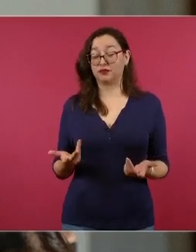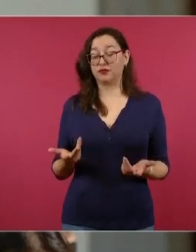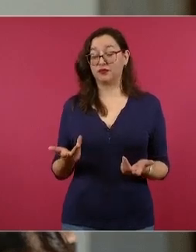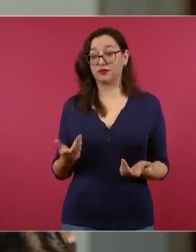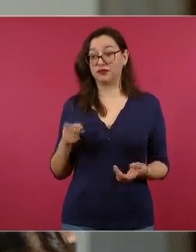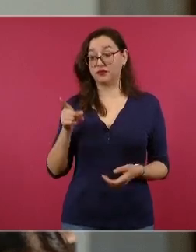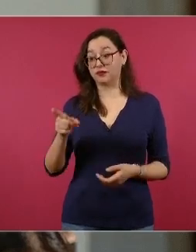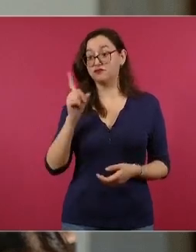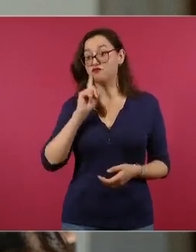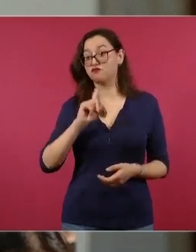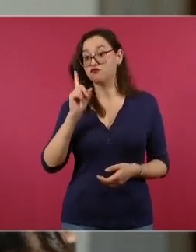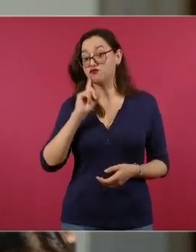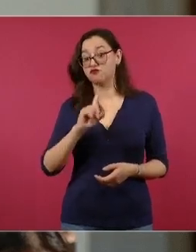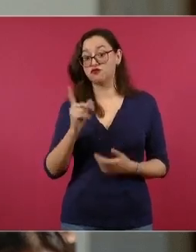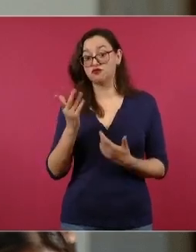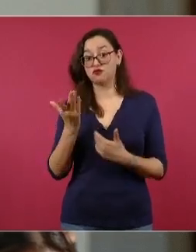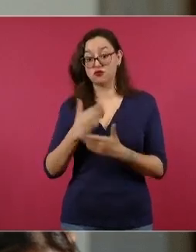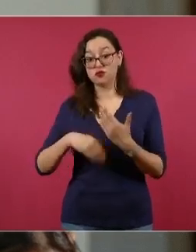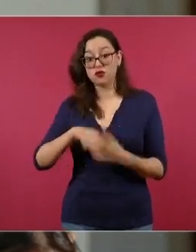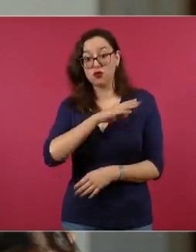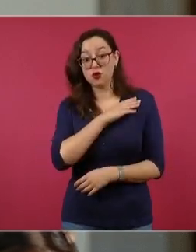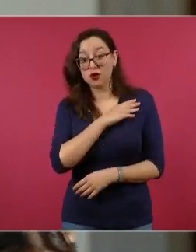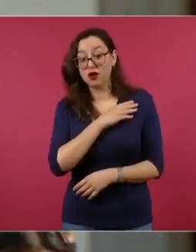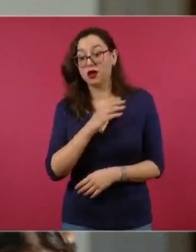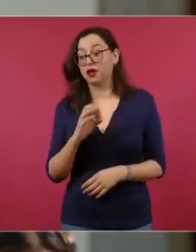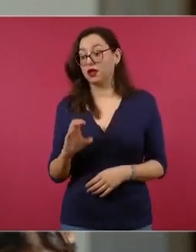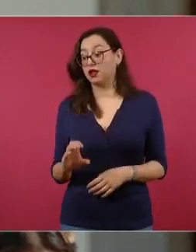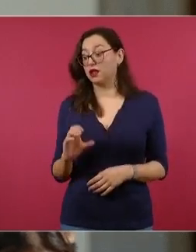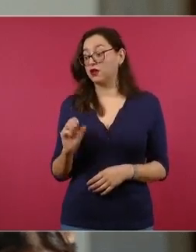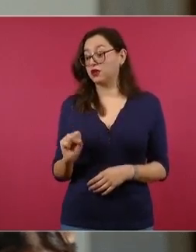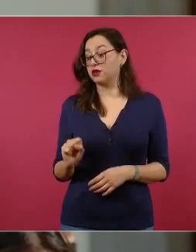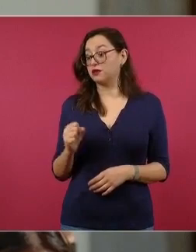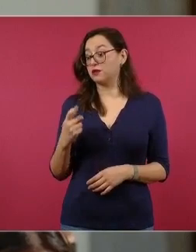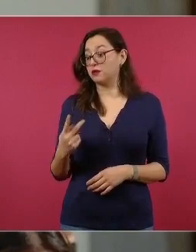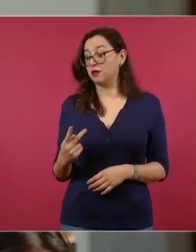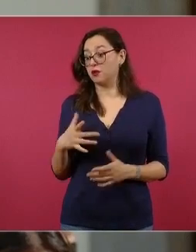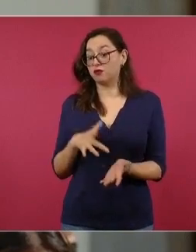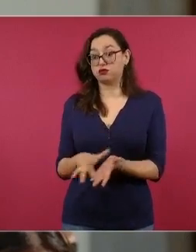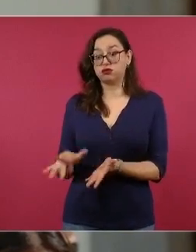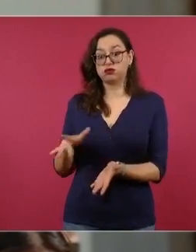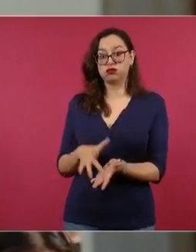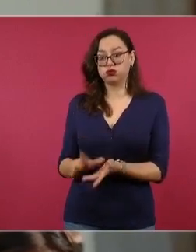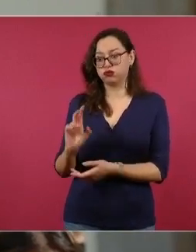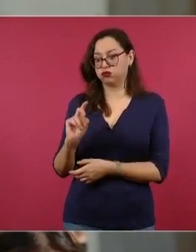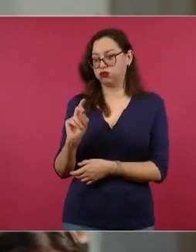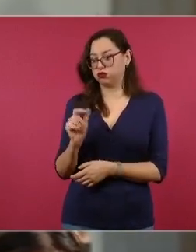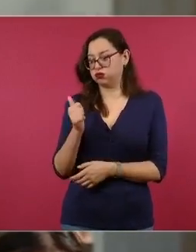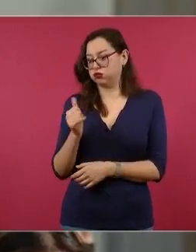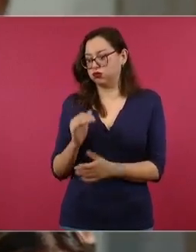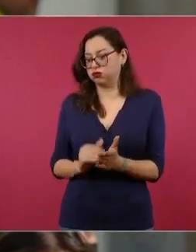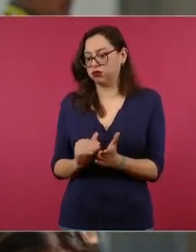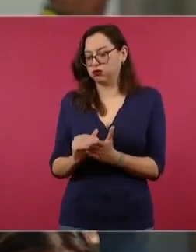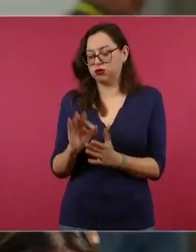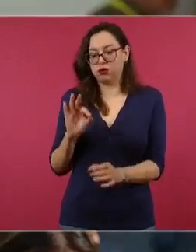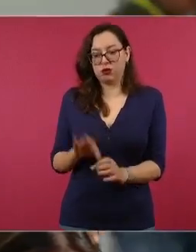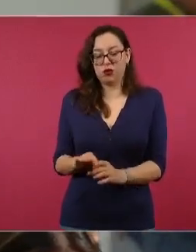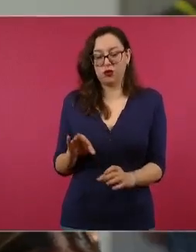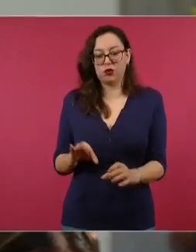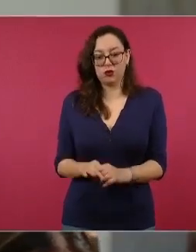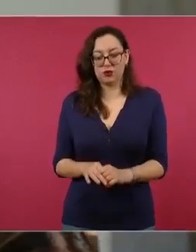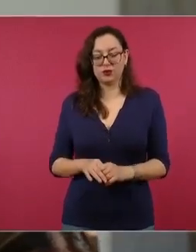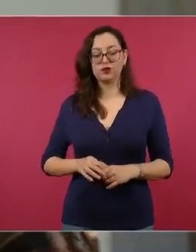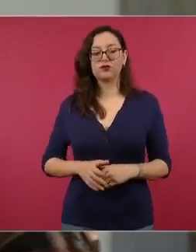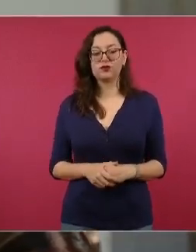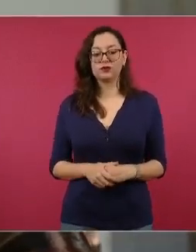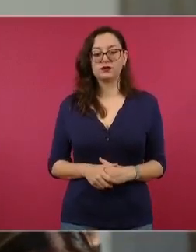la doctora Claudia Sheinbaum, ¿no?, con estos 35.800.000 votos que obtuvo. Hay un detalle interesante de la